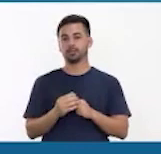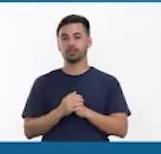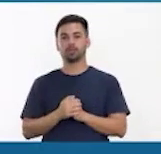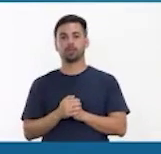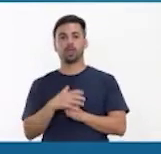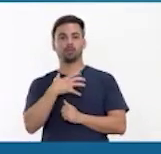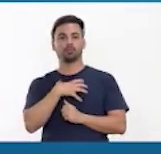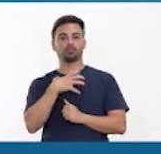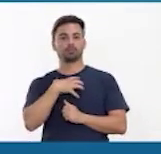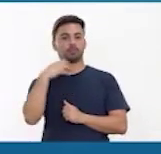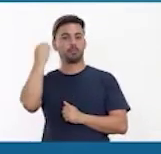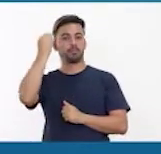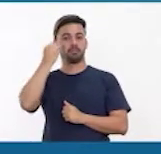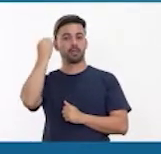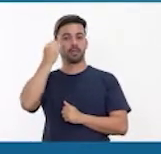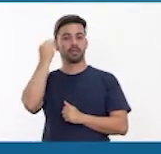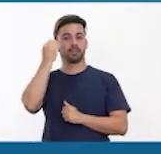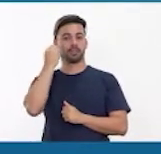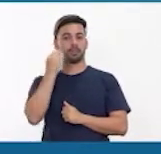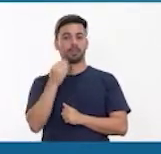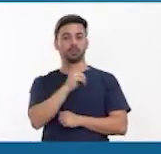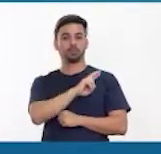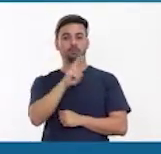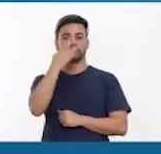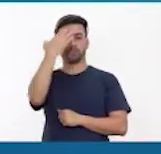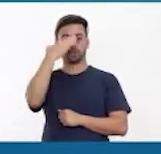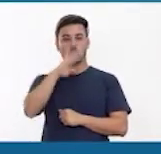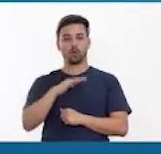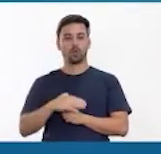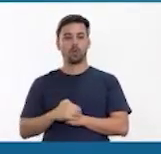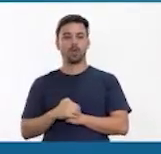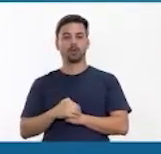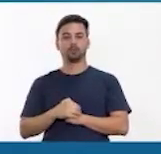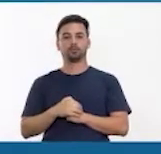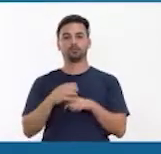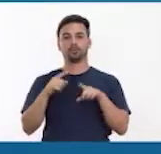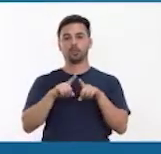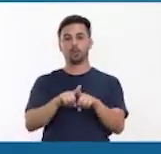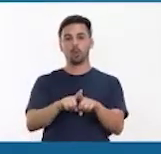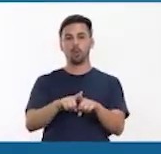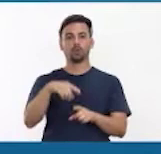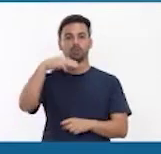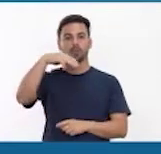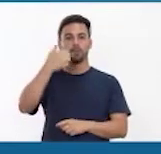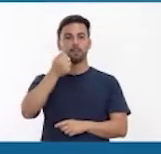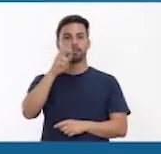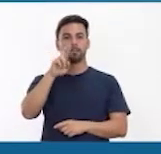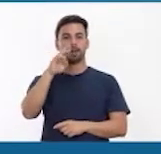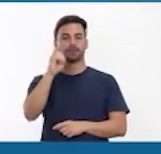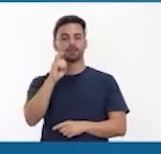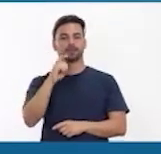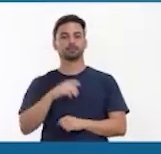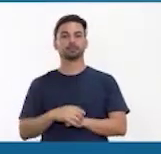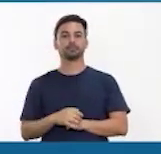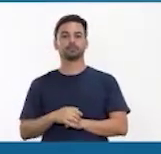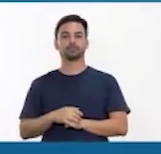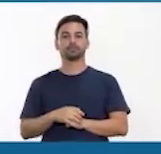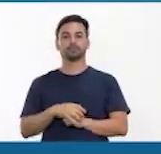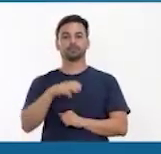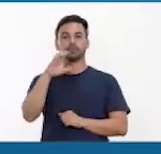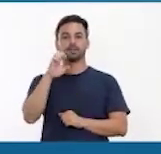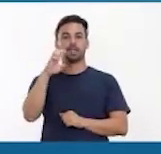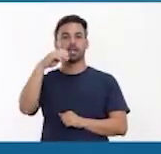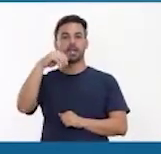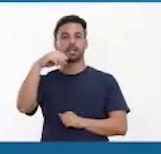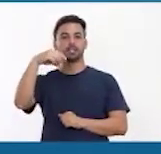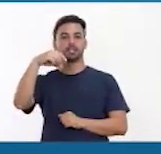avanzado del pensamiento revolucionario cubano con el marxismo-leninismo y es expresión creadora de la teoría marxista-leninista